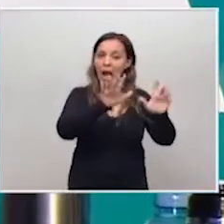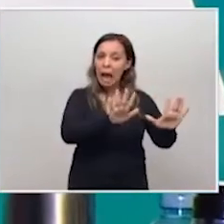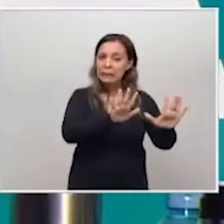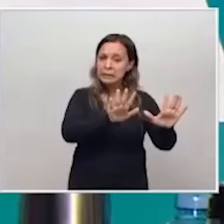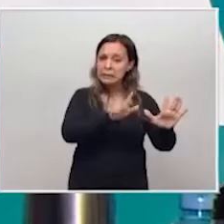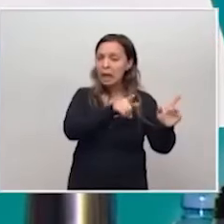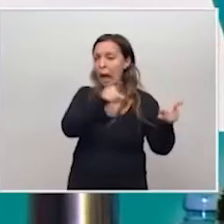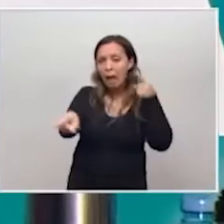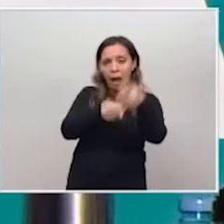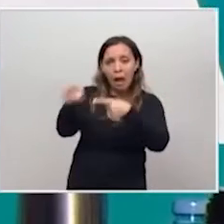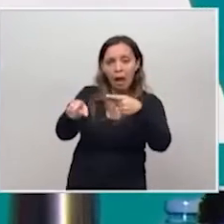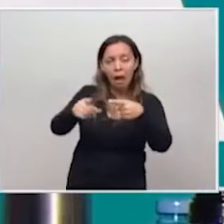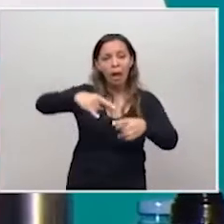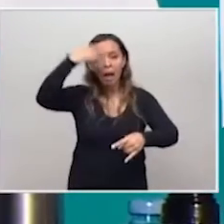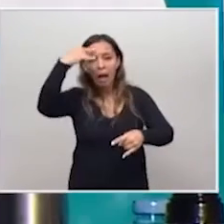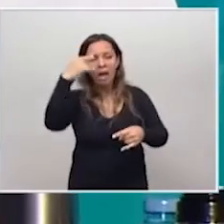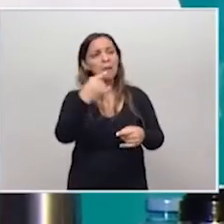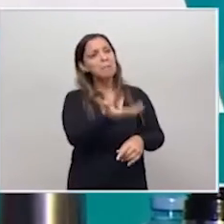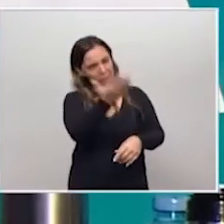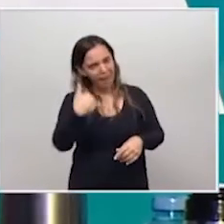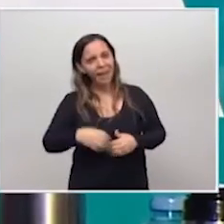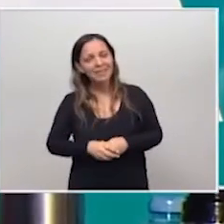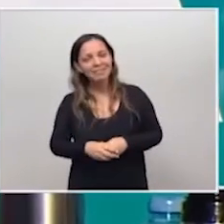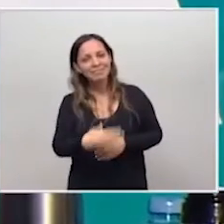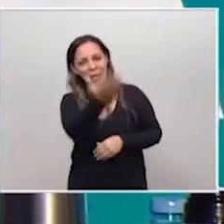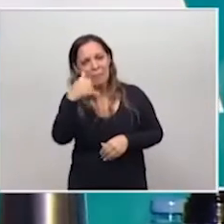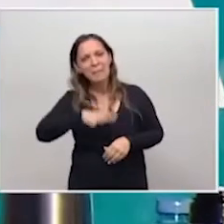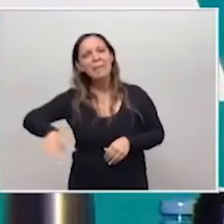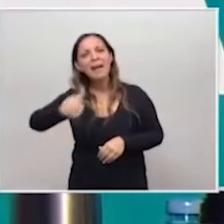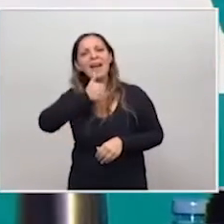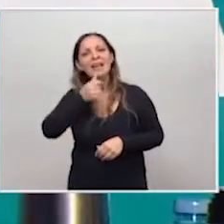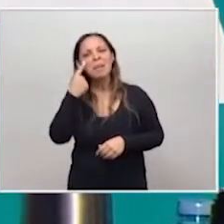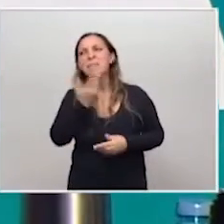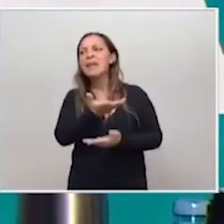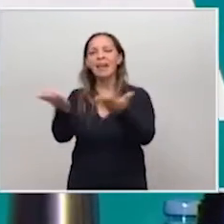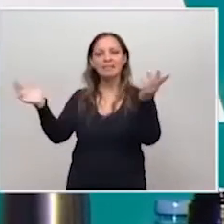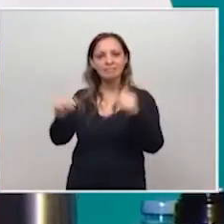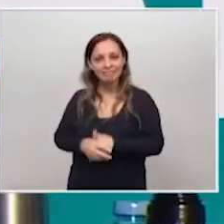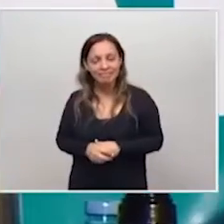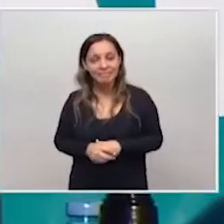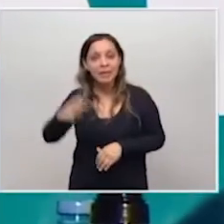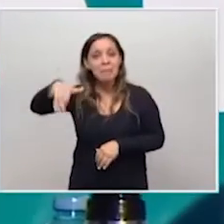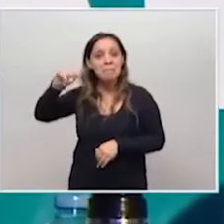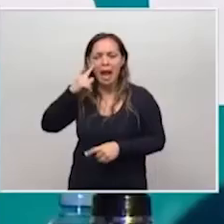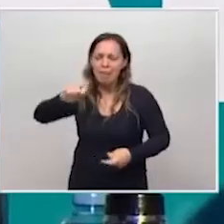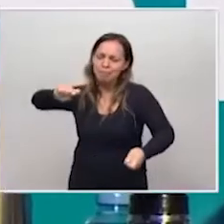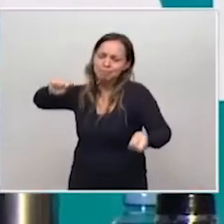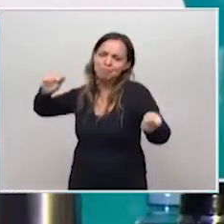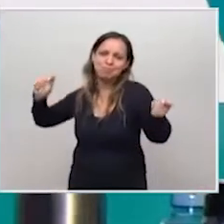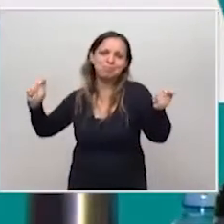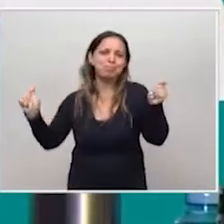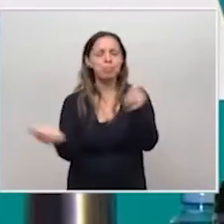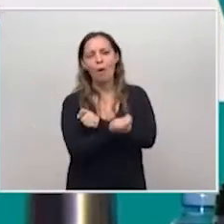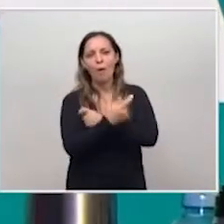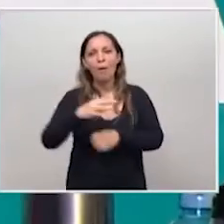inventan, que se den una vueltita por Quilmes y que vean cómo Mayra está dando vuelta a la vida